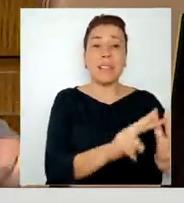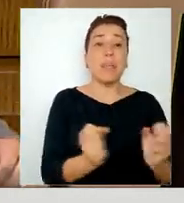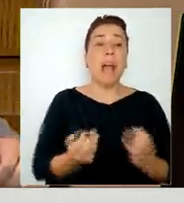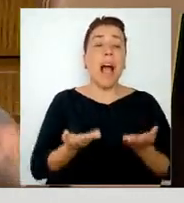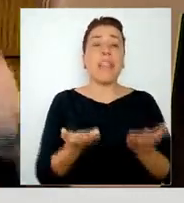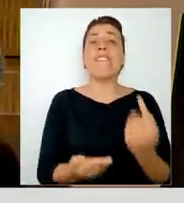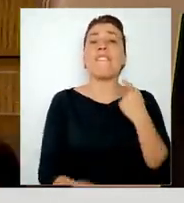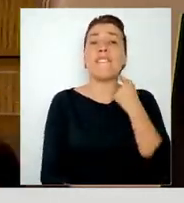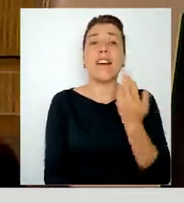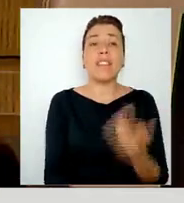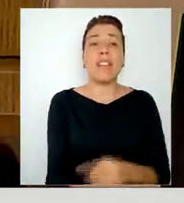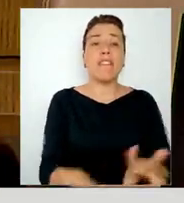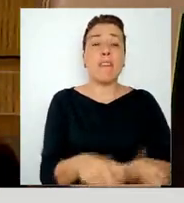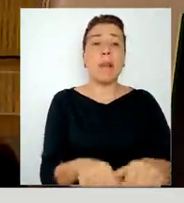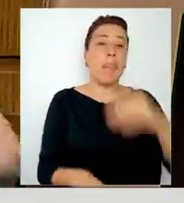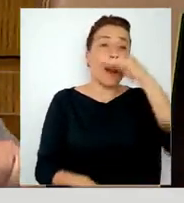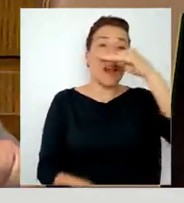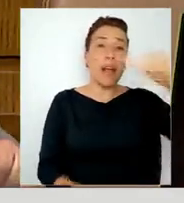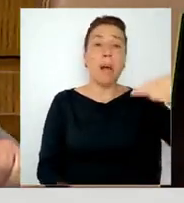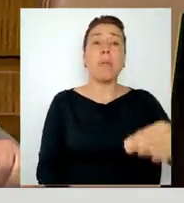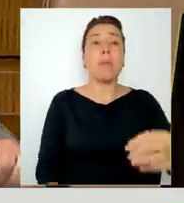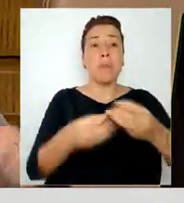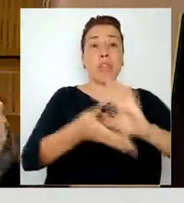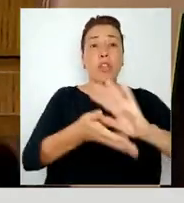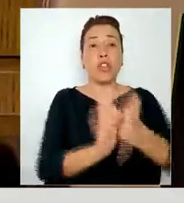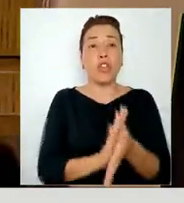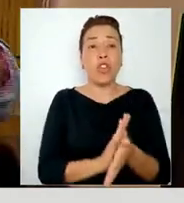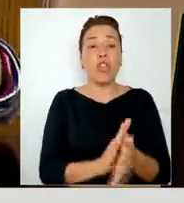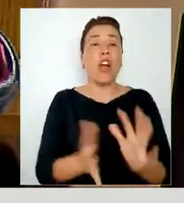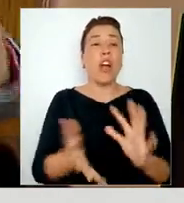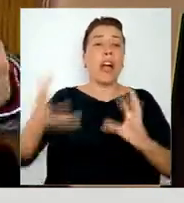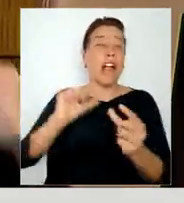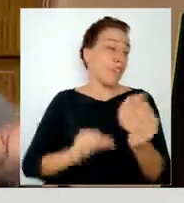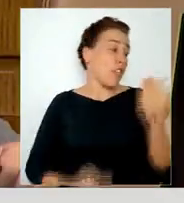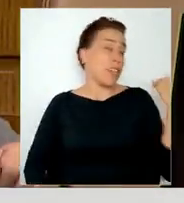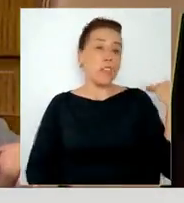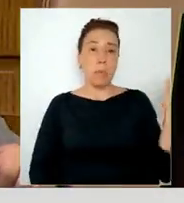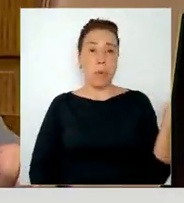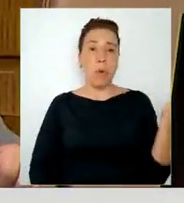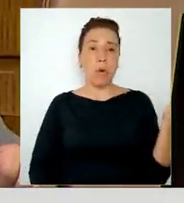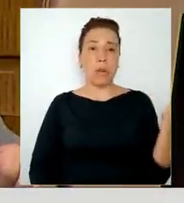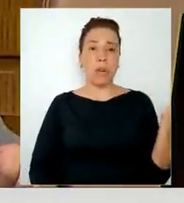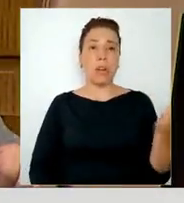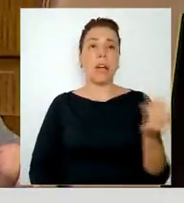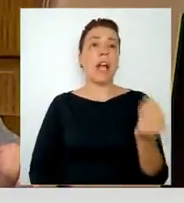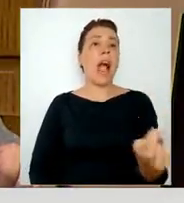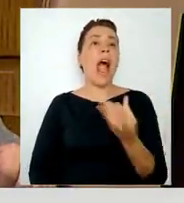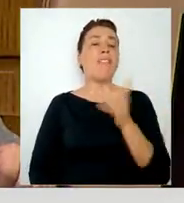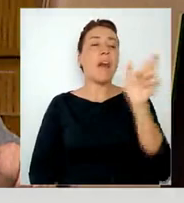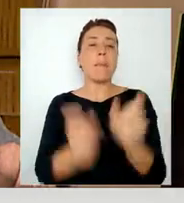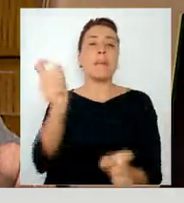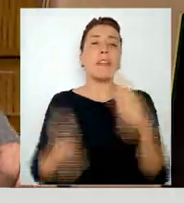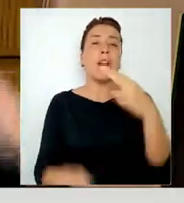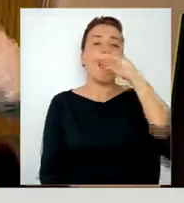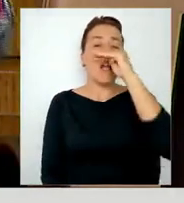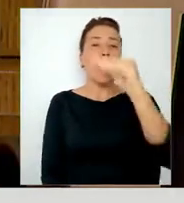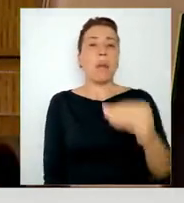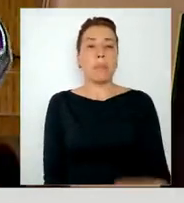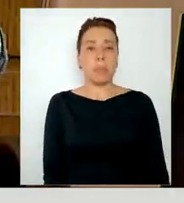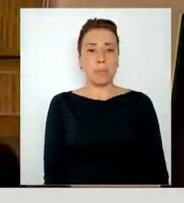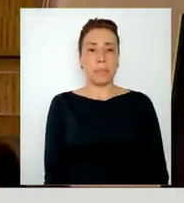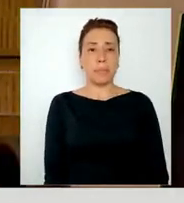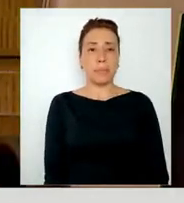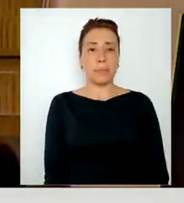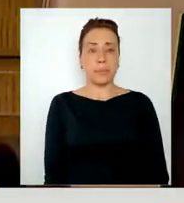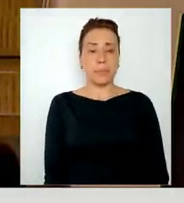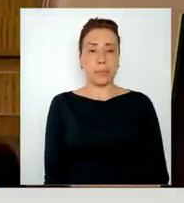los agricultores damnificados por la catástrofe reciente qué es lo que nos dicen los agricultores presidente que tienen